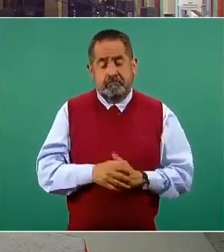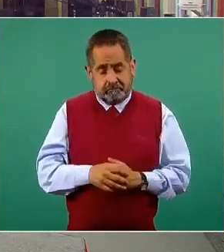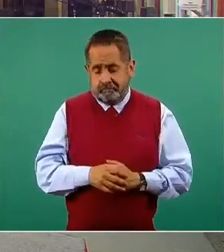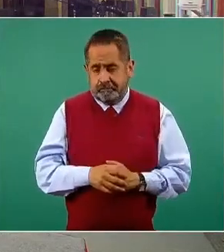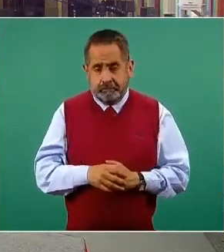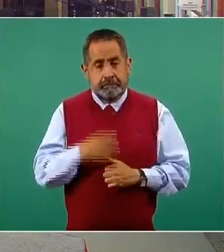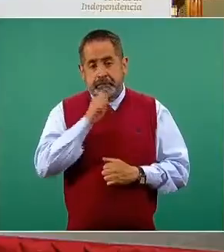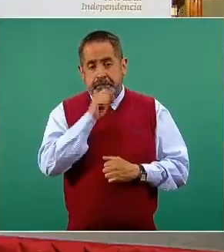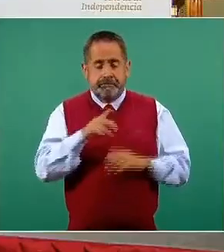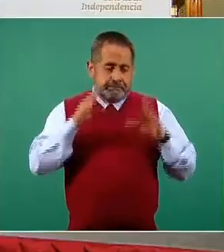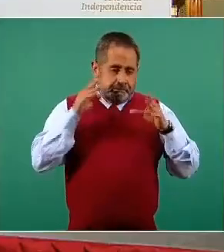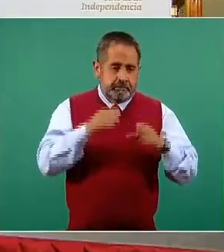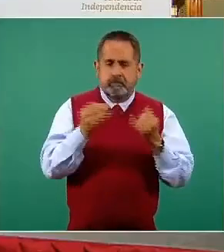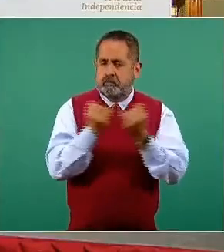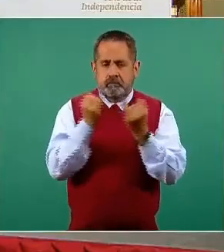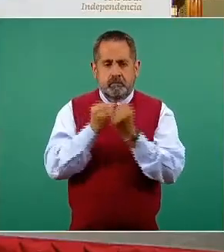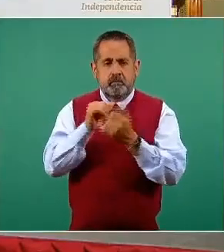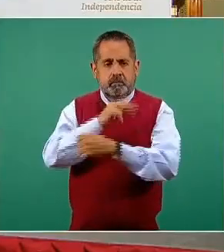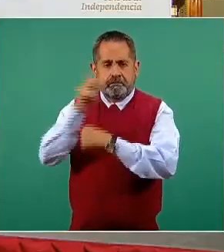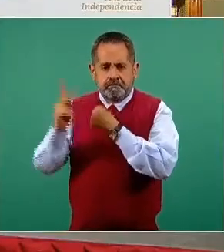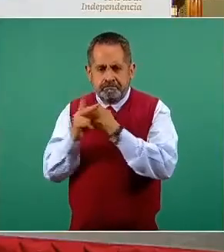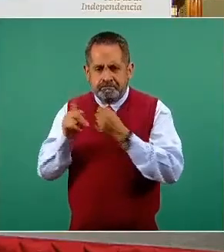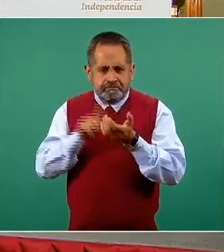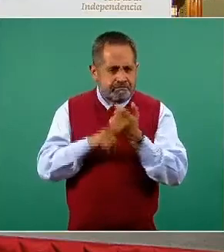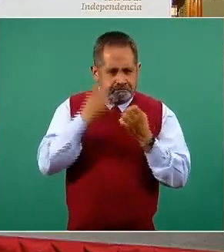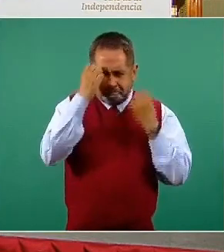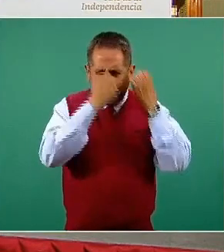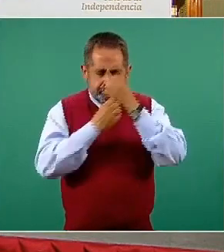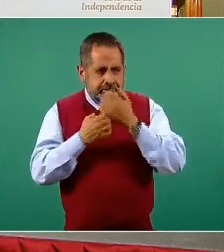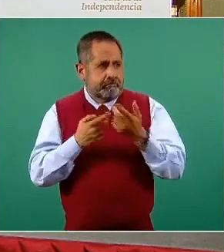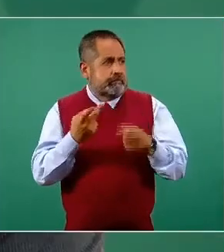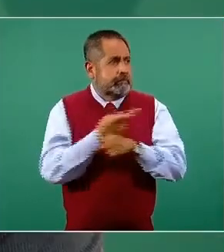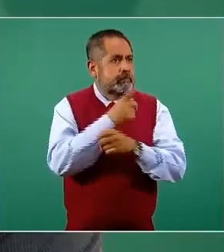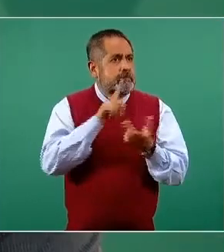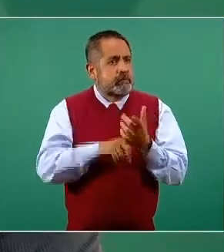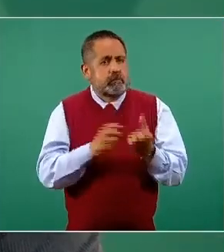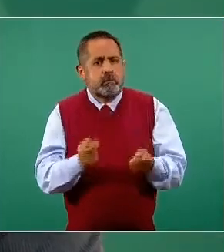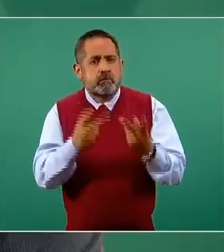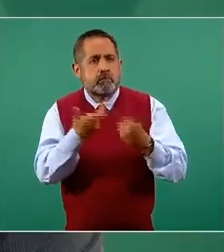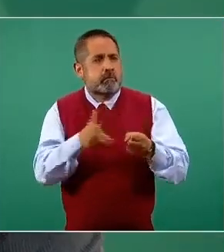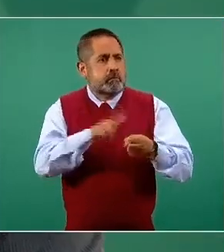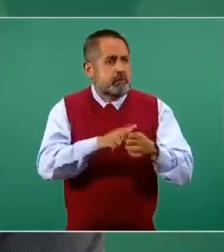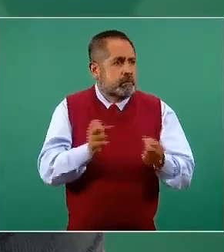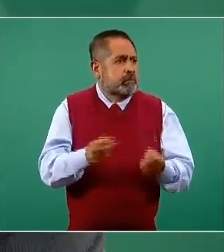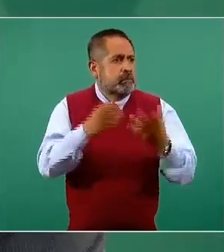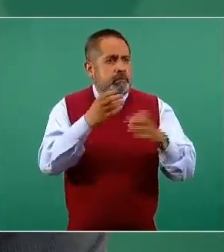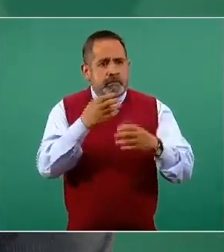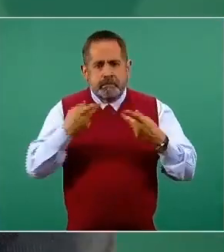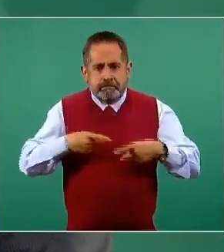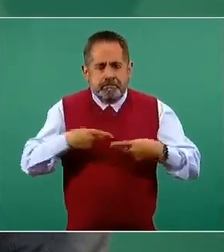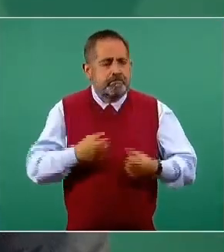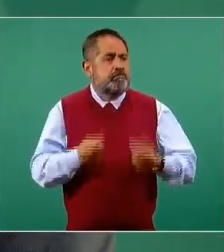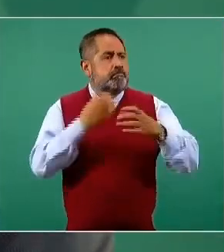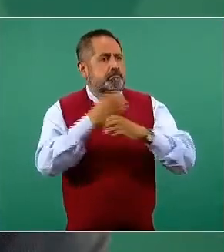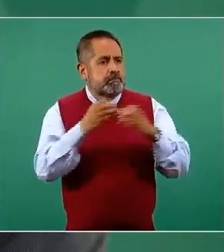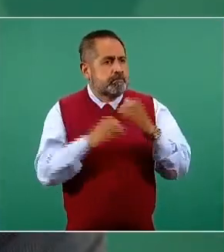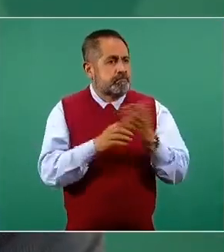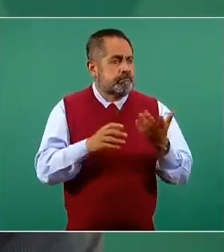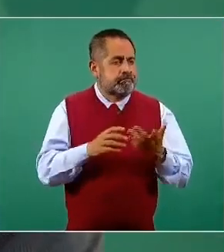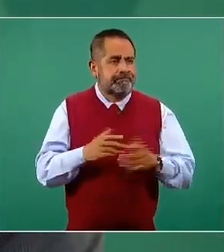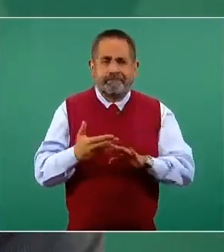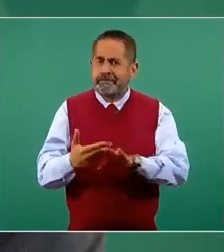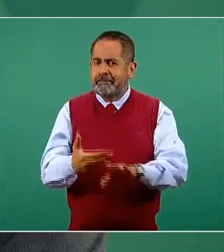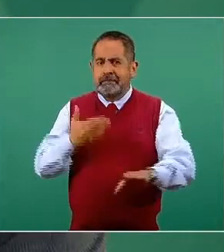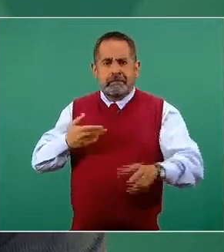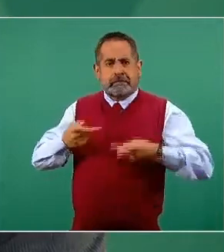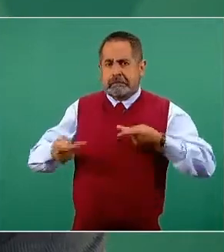dimos a la tarea, como en todo el país, a elaborar un diagnóstico de infraestructura, recursos, equipo de protección personal, prepararnos para lo que